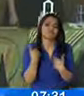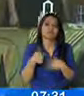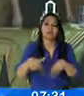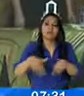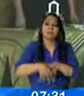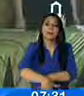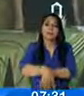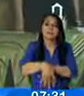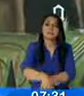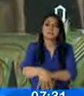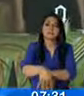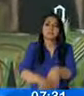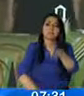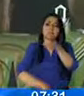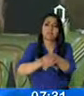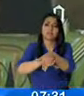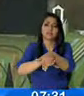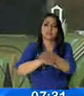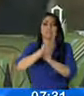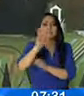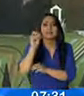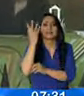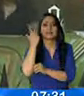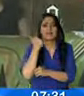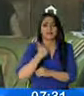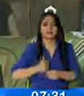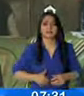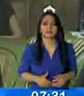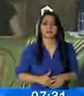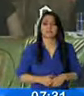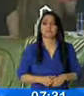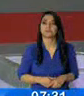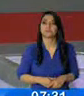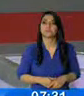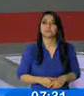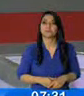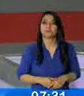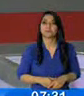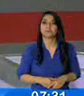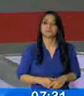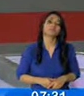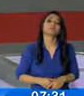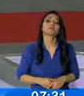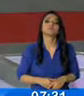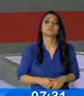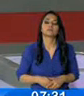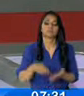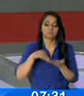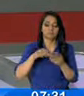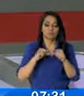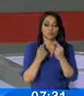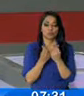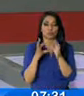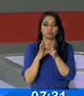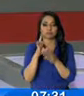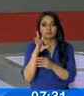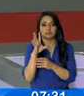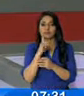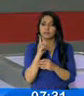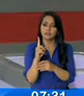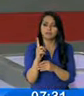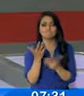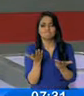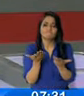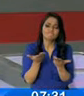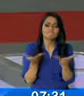marcha será más tardar en 20 días informó Javier gallo los libros del partido de gobierno afirman que están buscando un